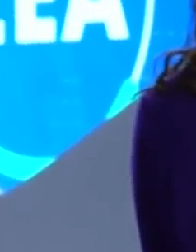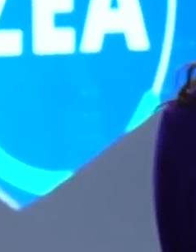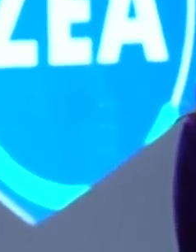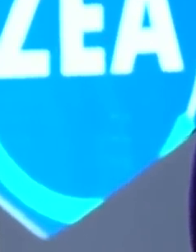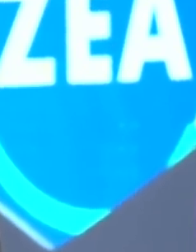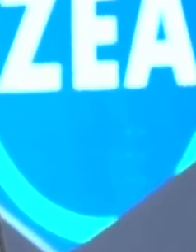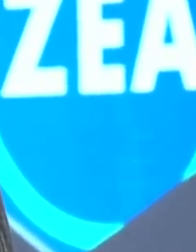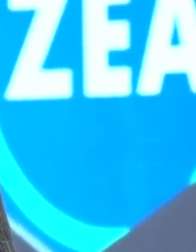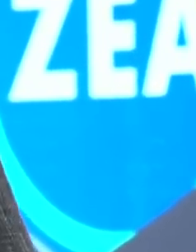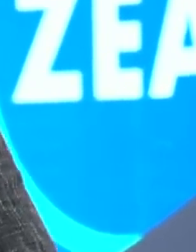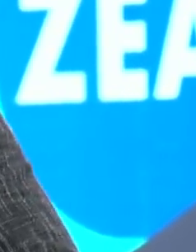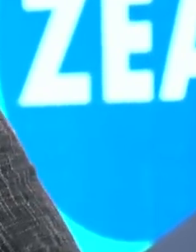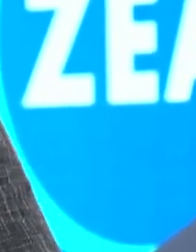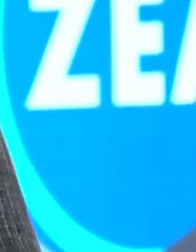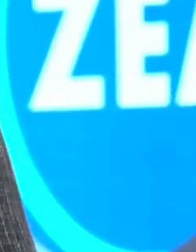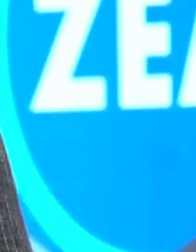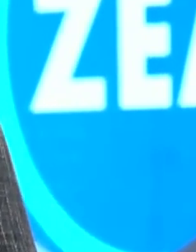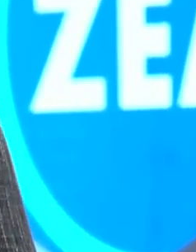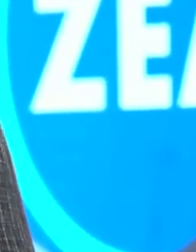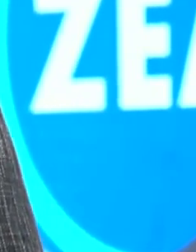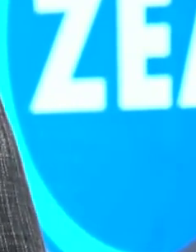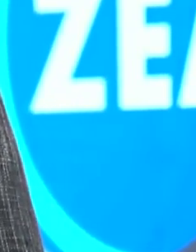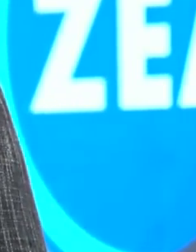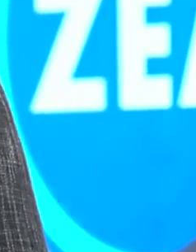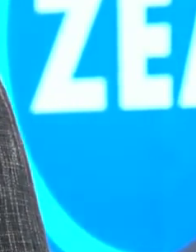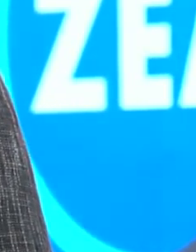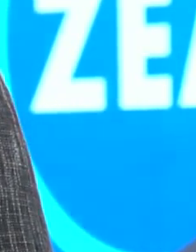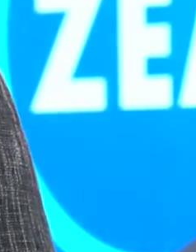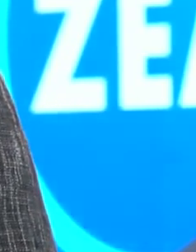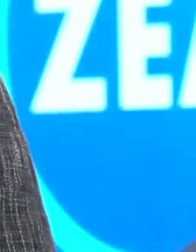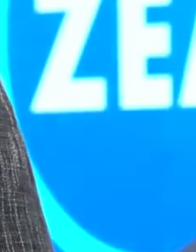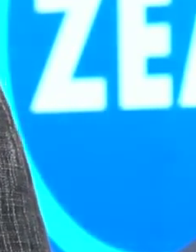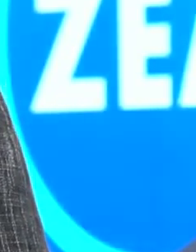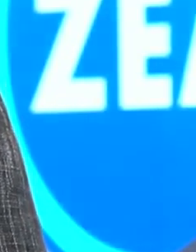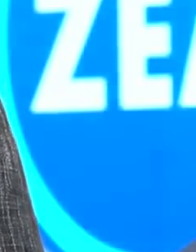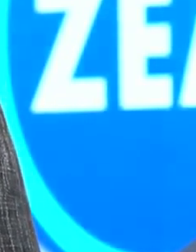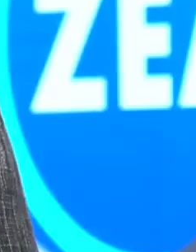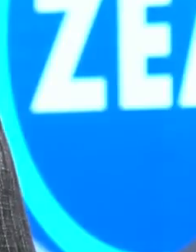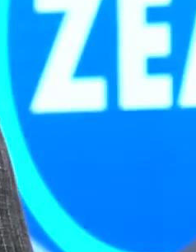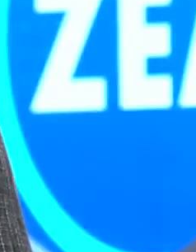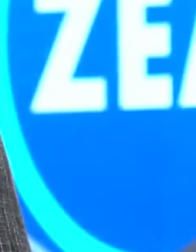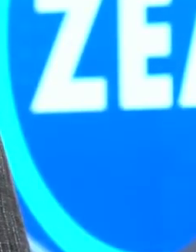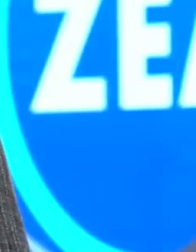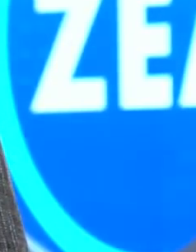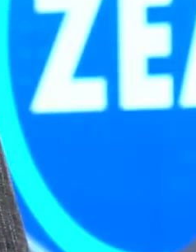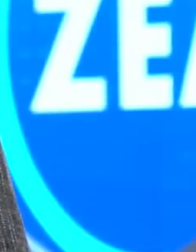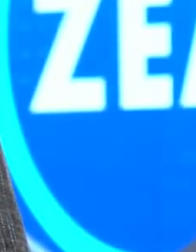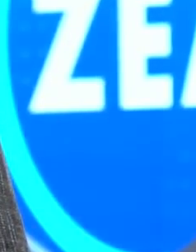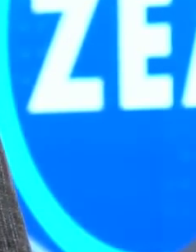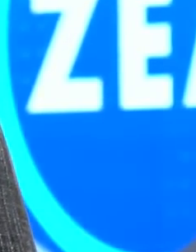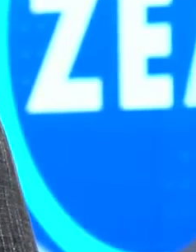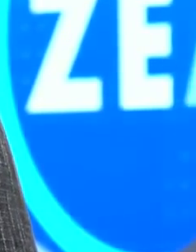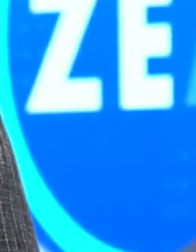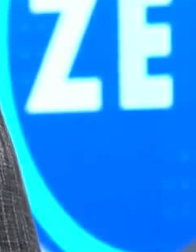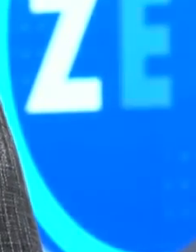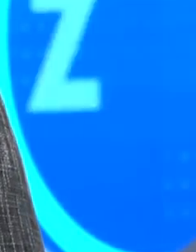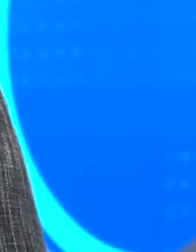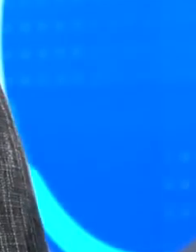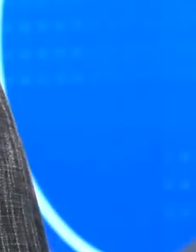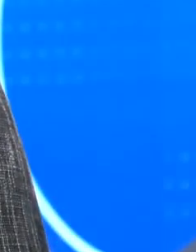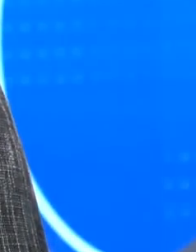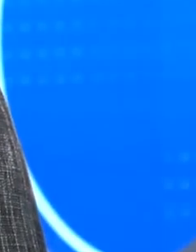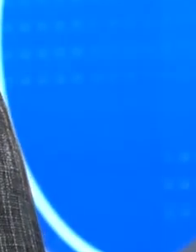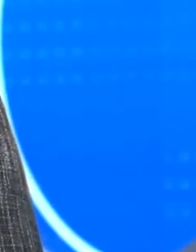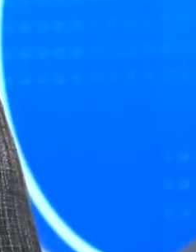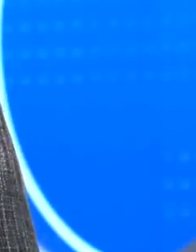la conferencia mañanera de este miércoles, el presidente López Obrador dio a conocer que será propuesta la subsecretaria de Hacienda, Victoria Rodríguez Ceja, como nueva